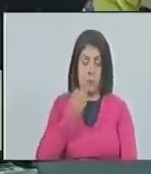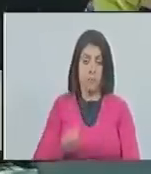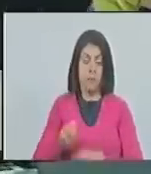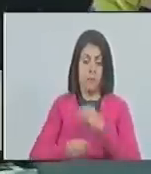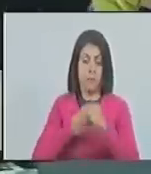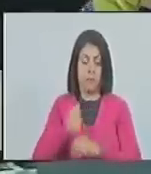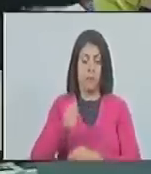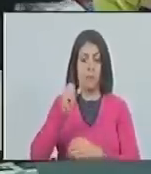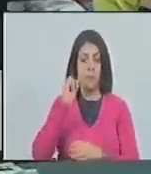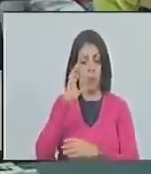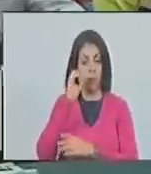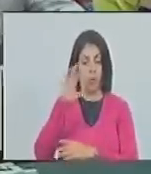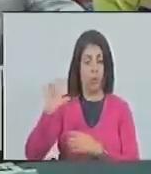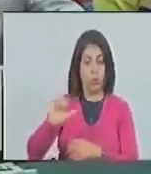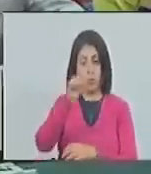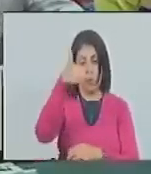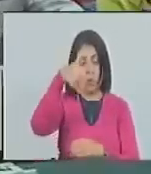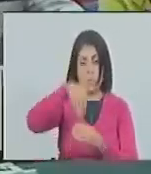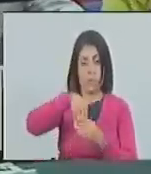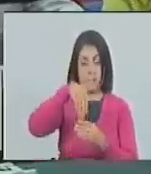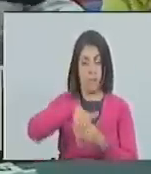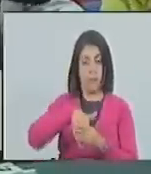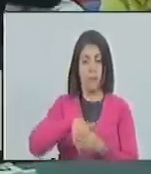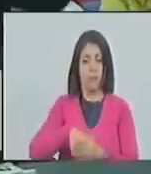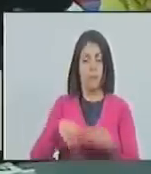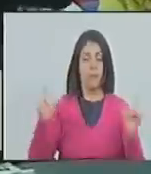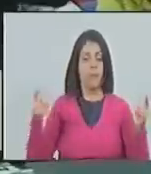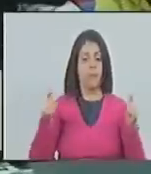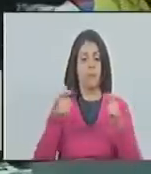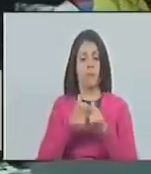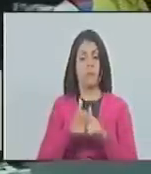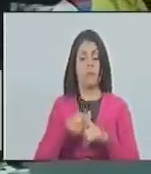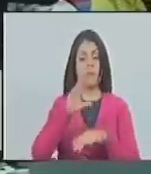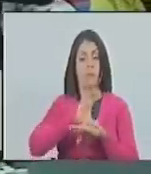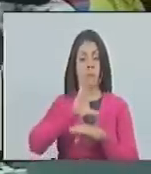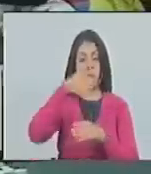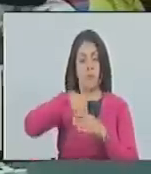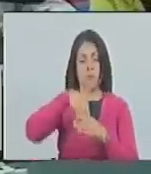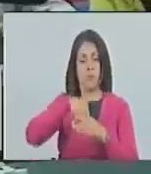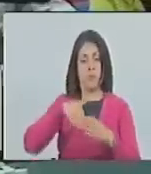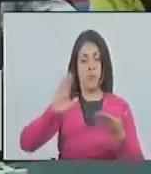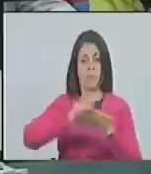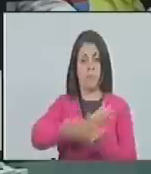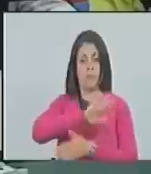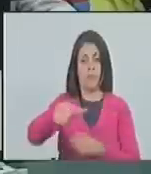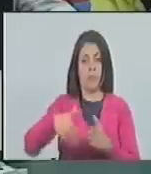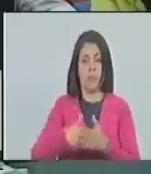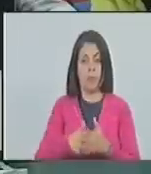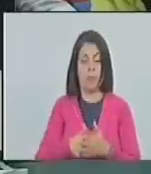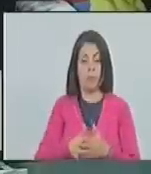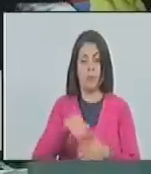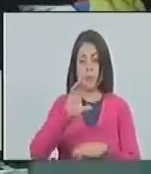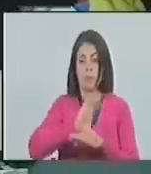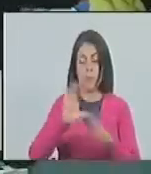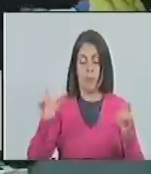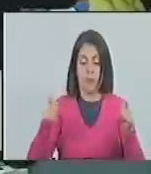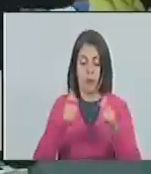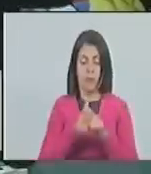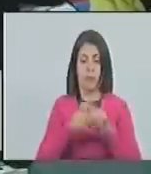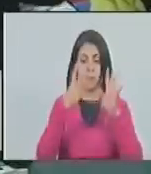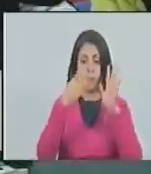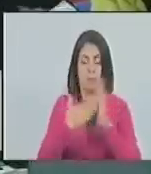Consejo Supremo Electoral, como llamaban, redujo los centros electorales, quitó 206 centros y los redujo